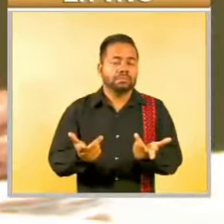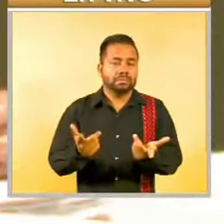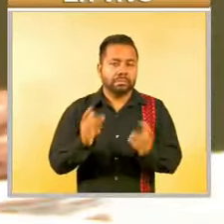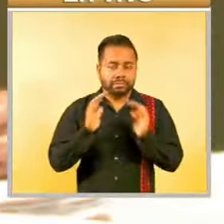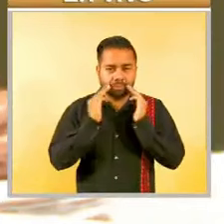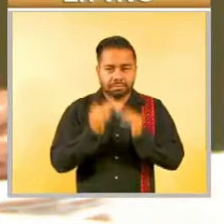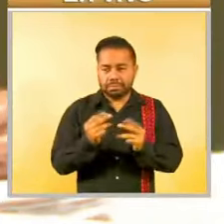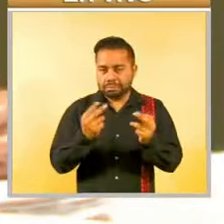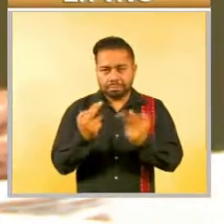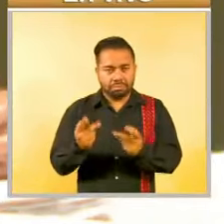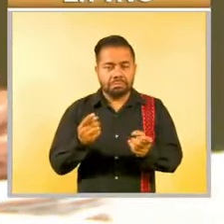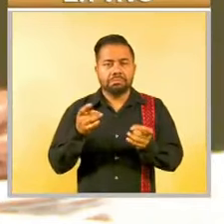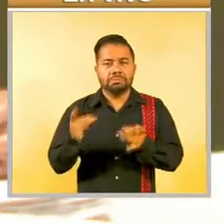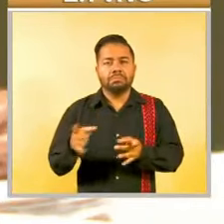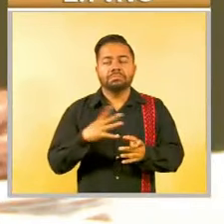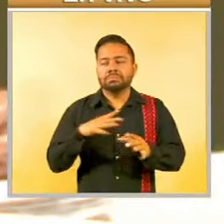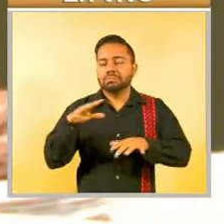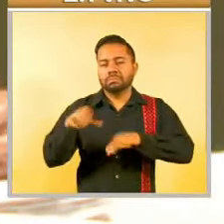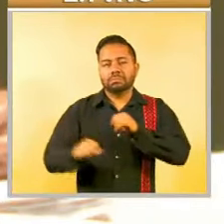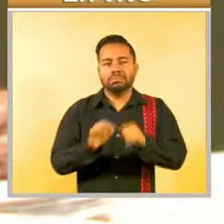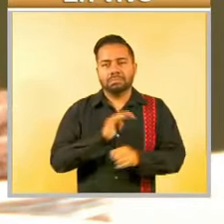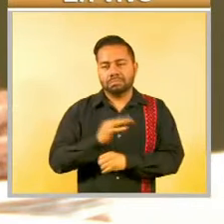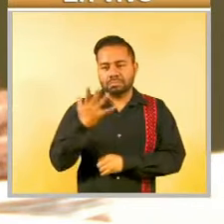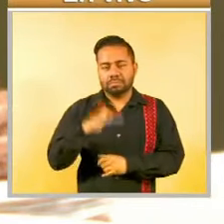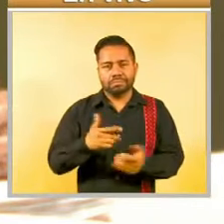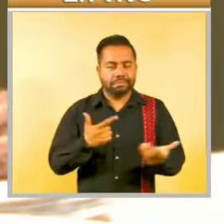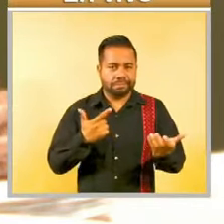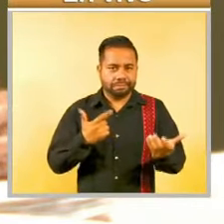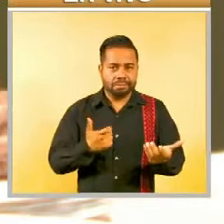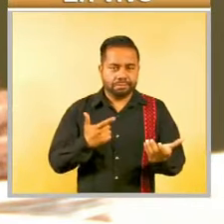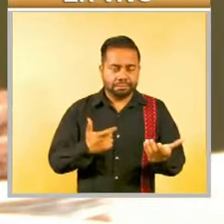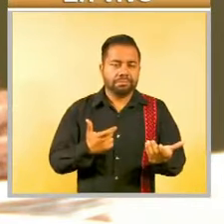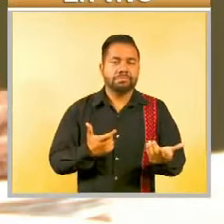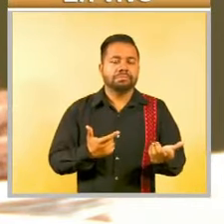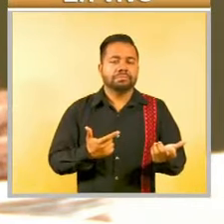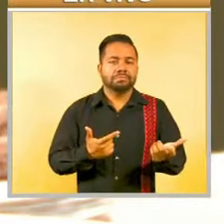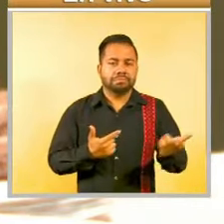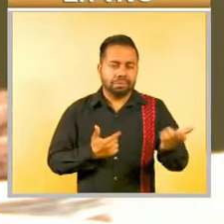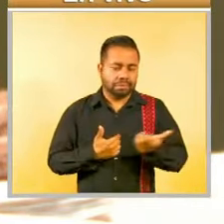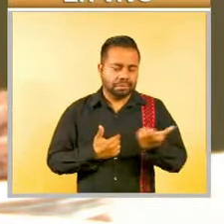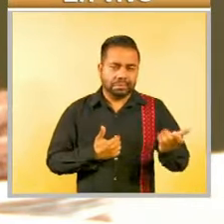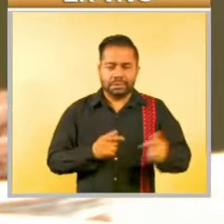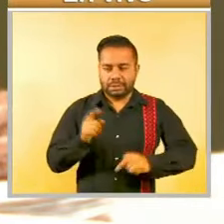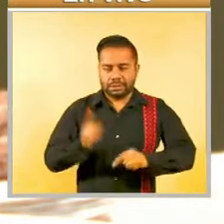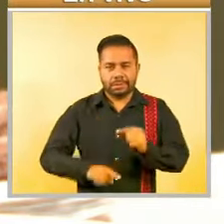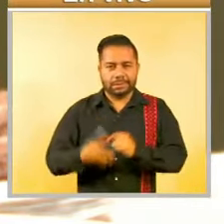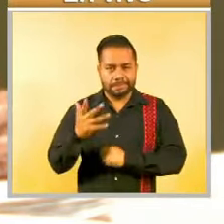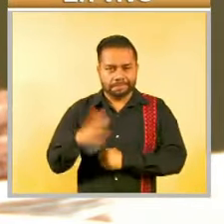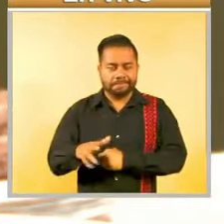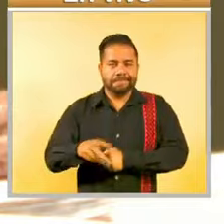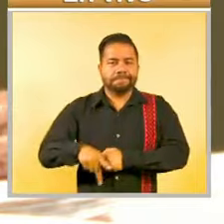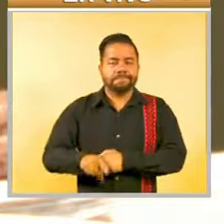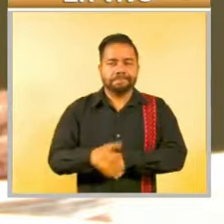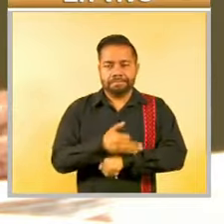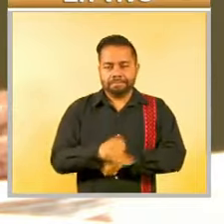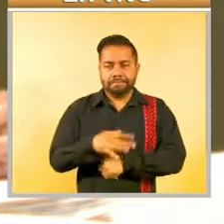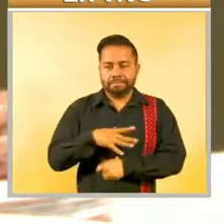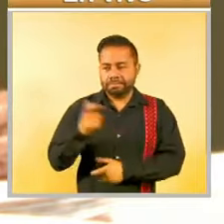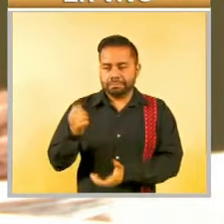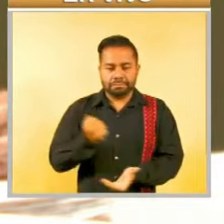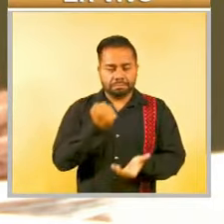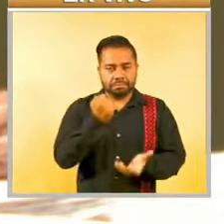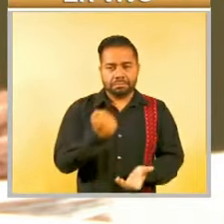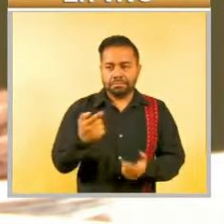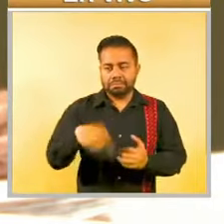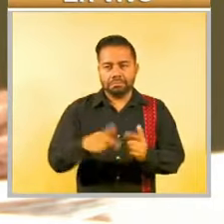se desmantelaron hemos hecho aseguramientos aproximadamente como de 10 armas largas de ese tipo pero pues mientras tenga recurso a